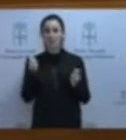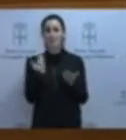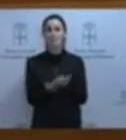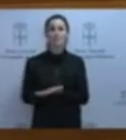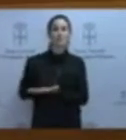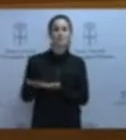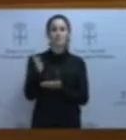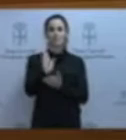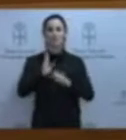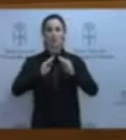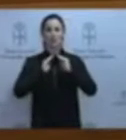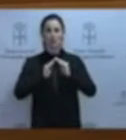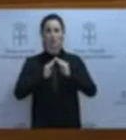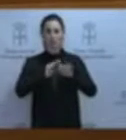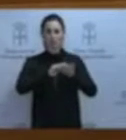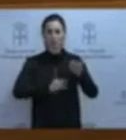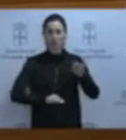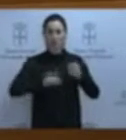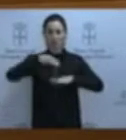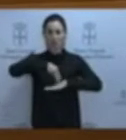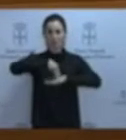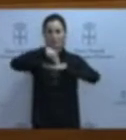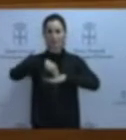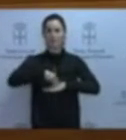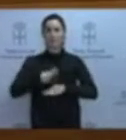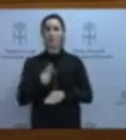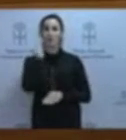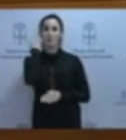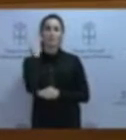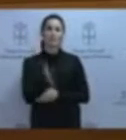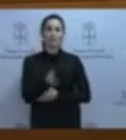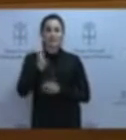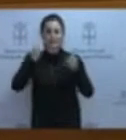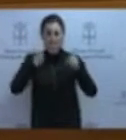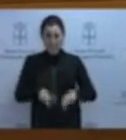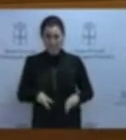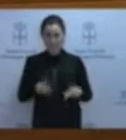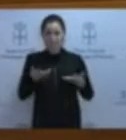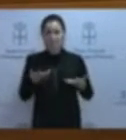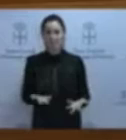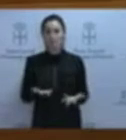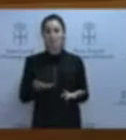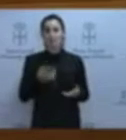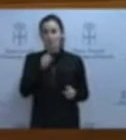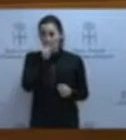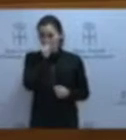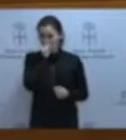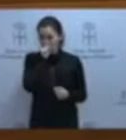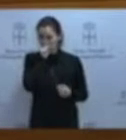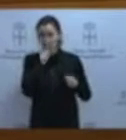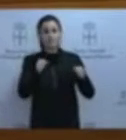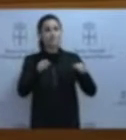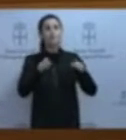elaborada por la plataforma Jubilación sin Penalizar, que además nos acompañan en la